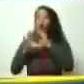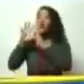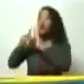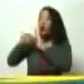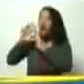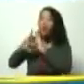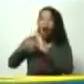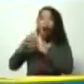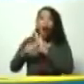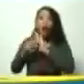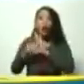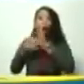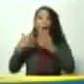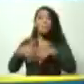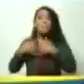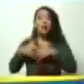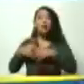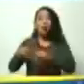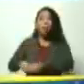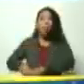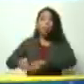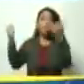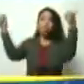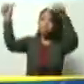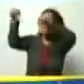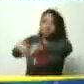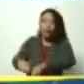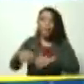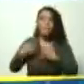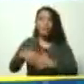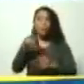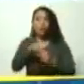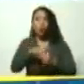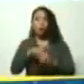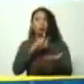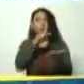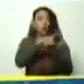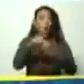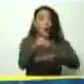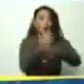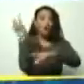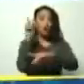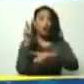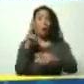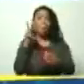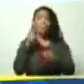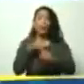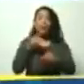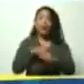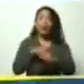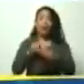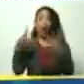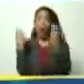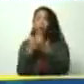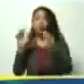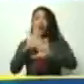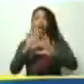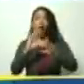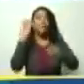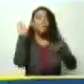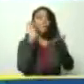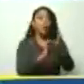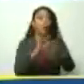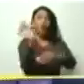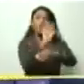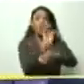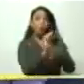robaron destruyeron Monómeros y llegó el gobierno de Venezuela con PDVSA y Pekibén y ya la puso a tono